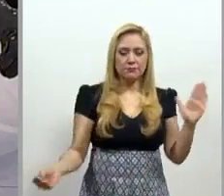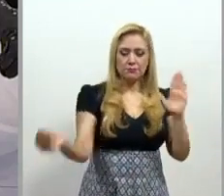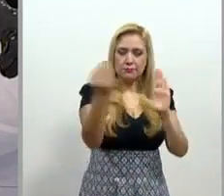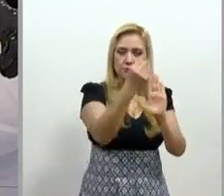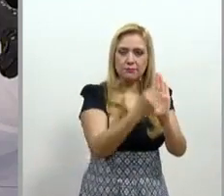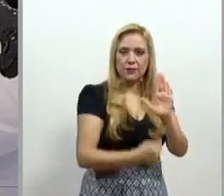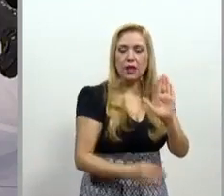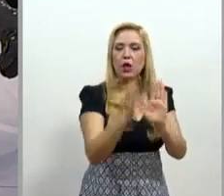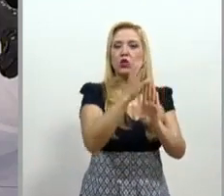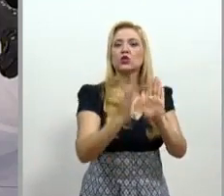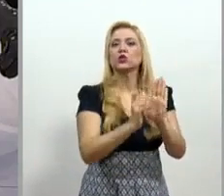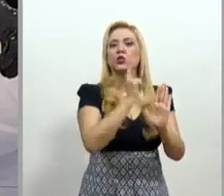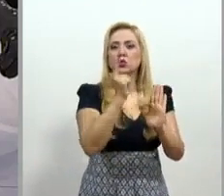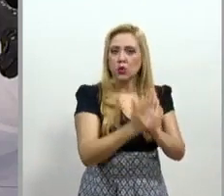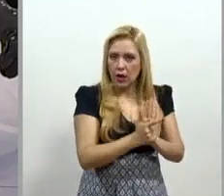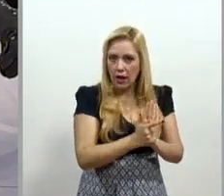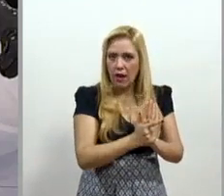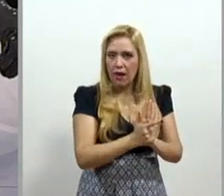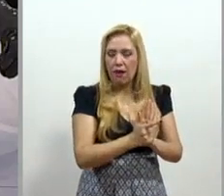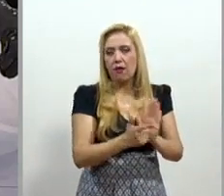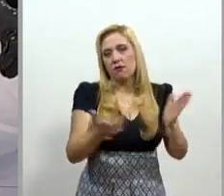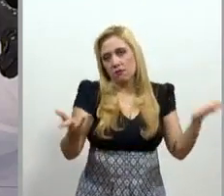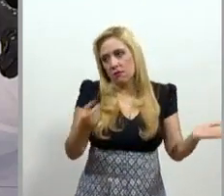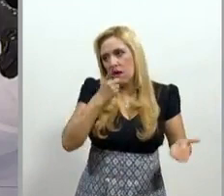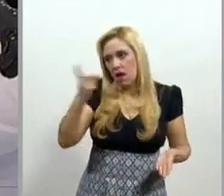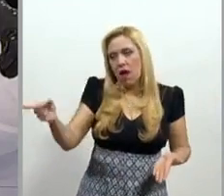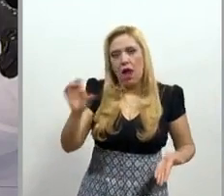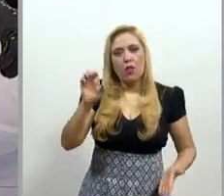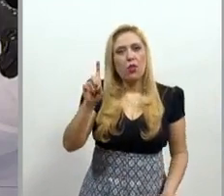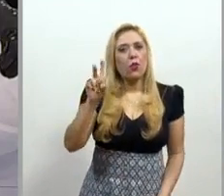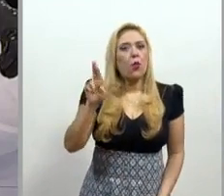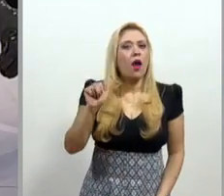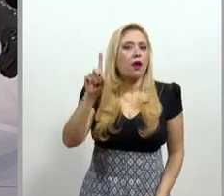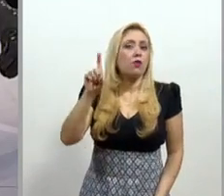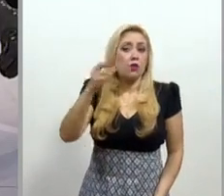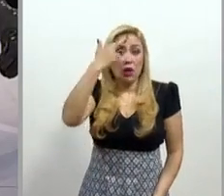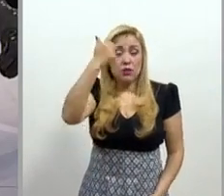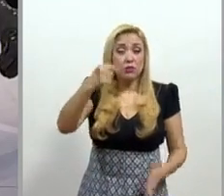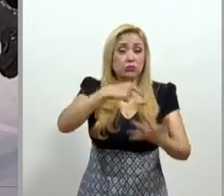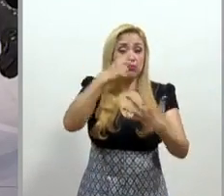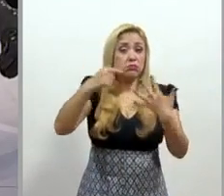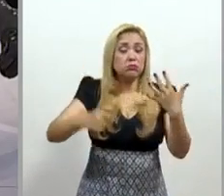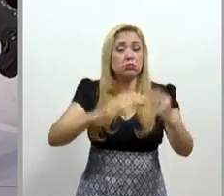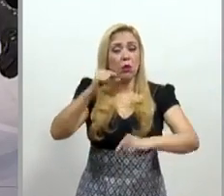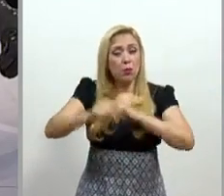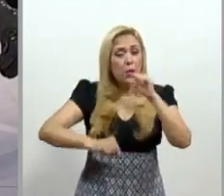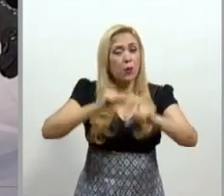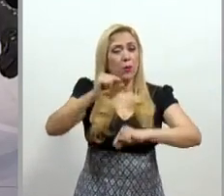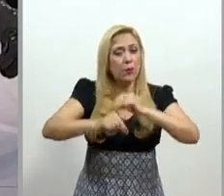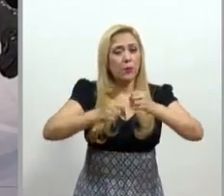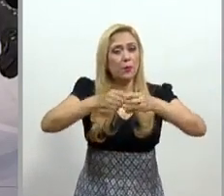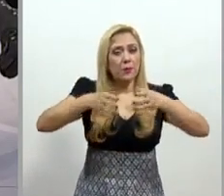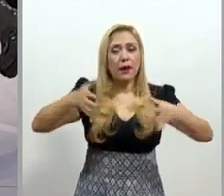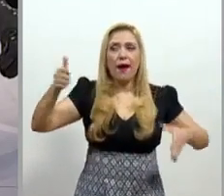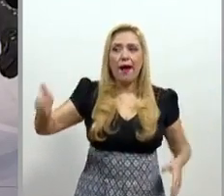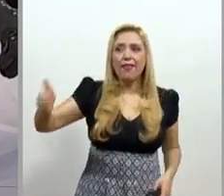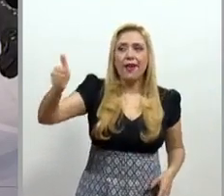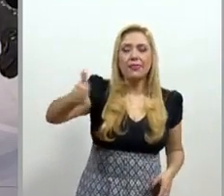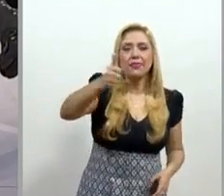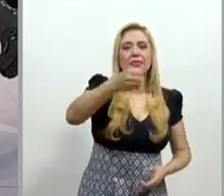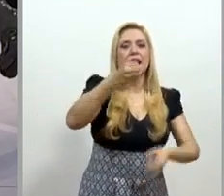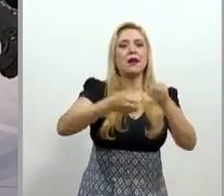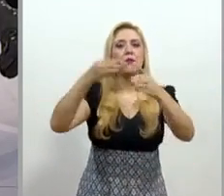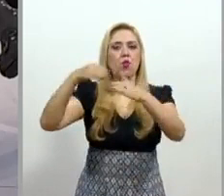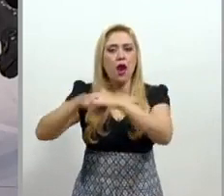constitucional. Estos principios a los que hacía referencia Eduardo, pues son principios que se van desarrollando por cada tribunal, por